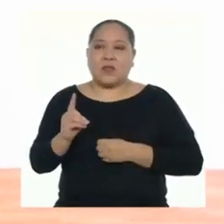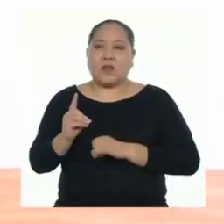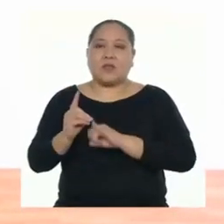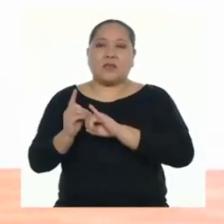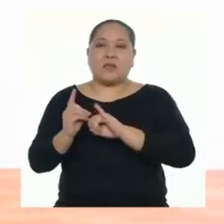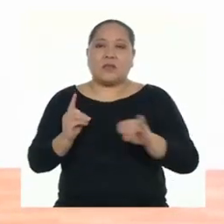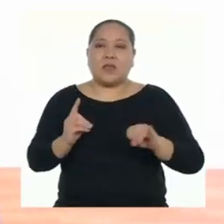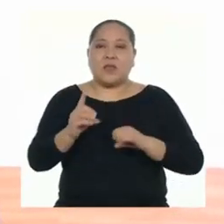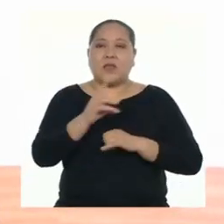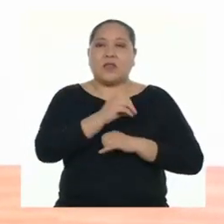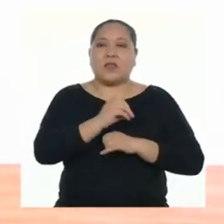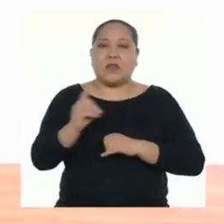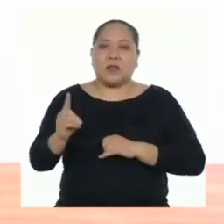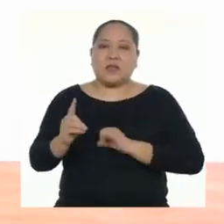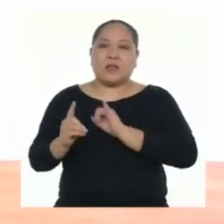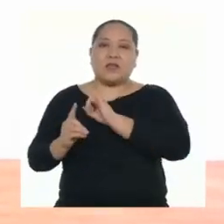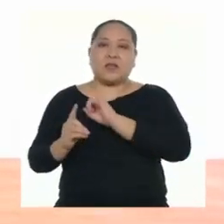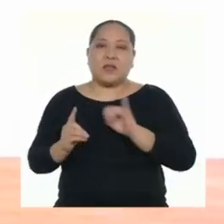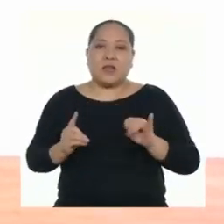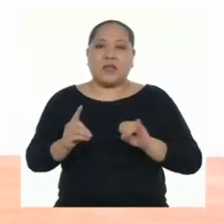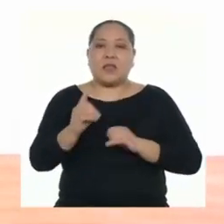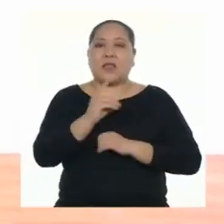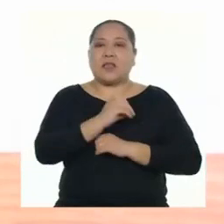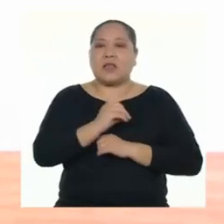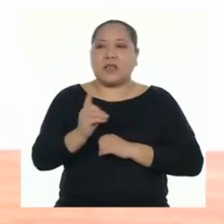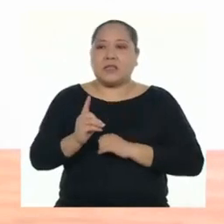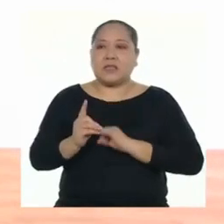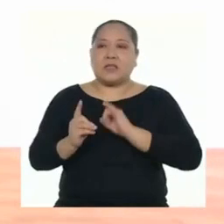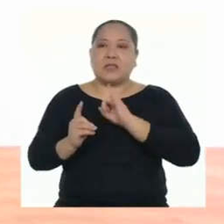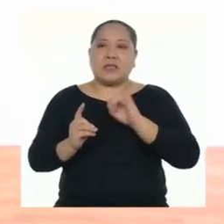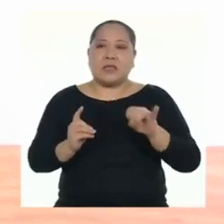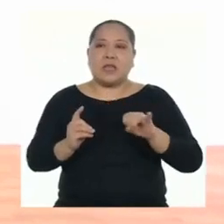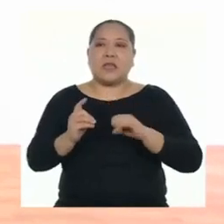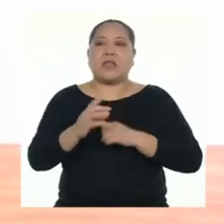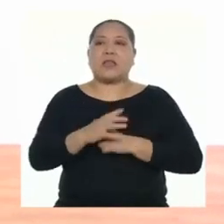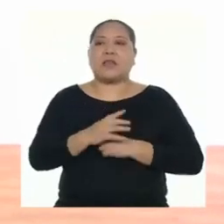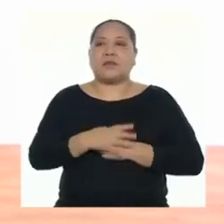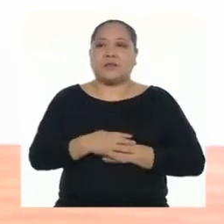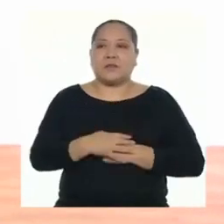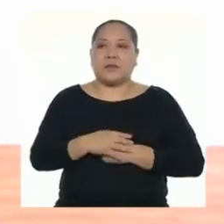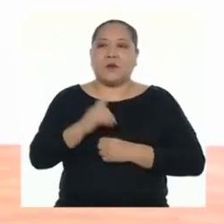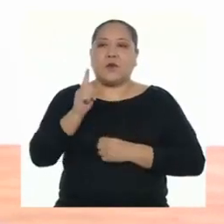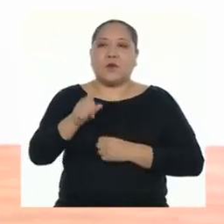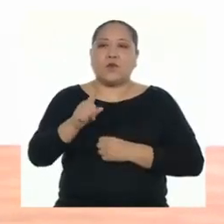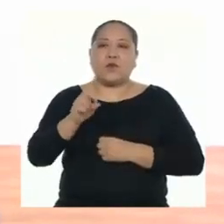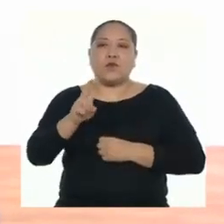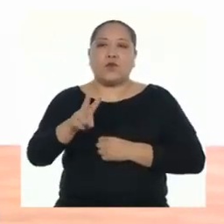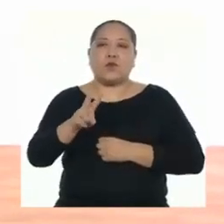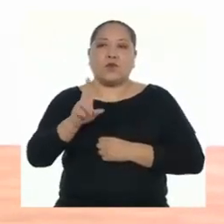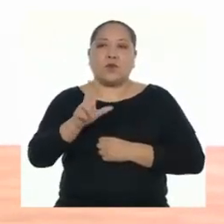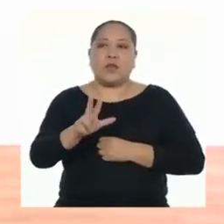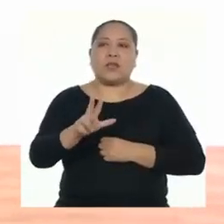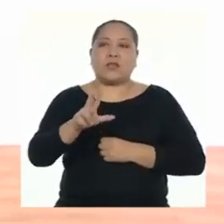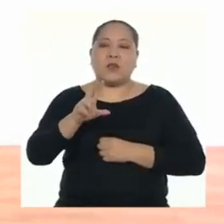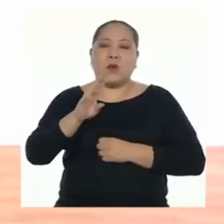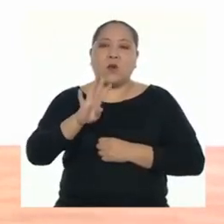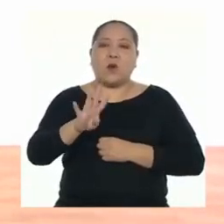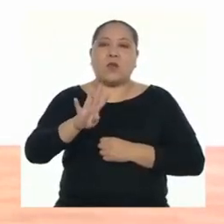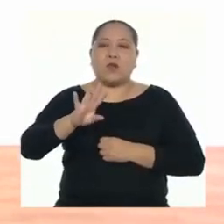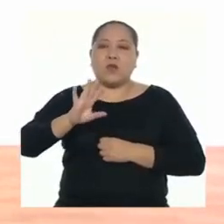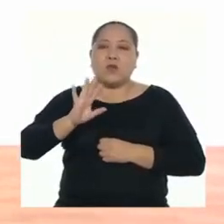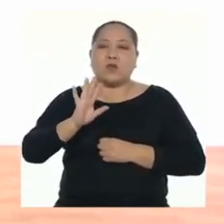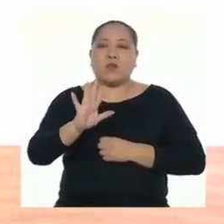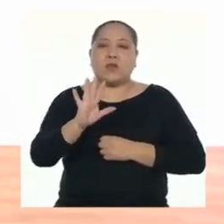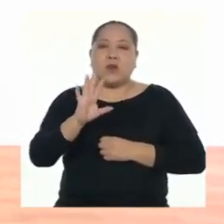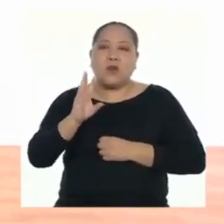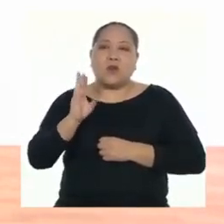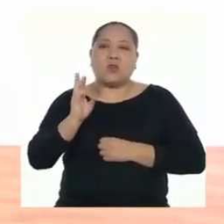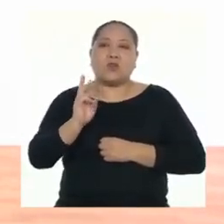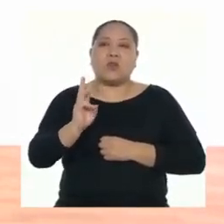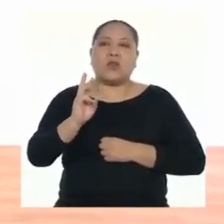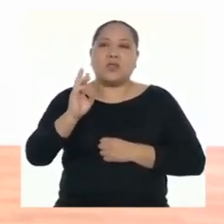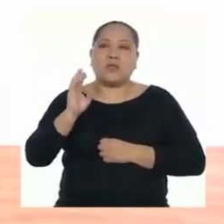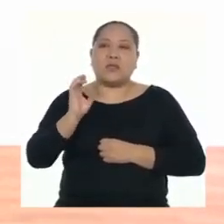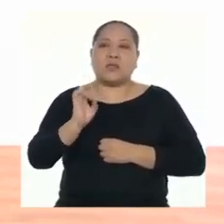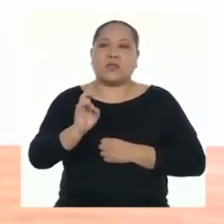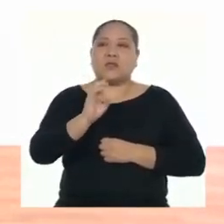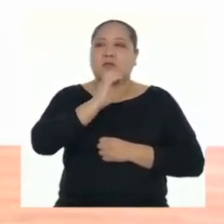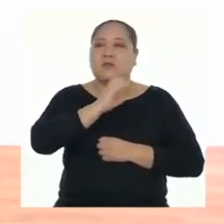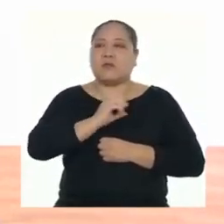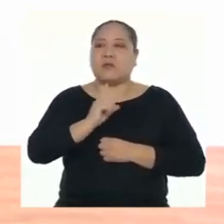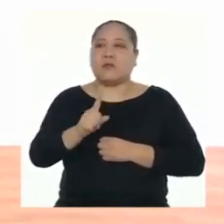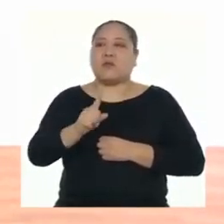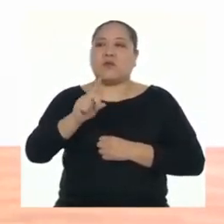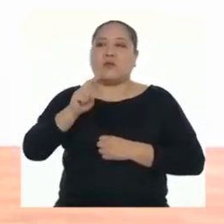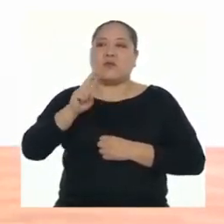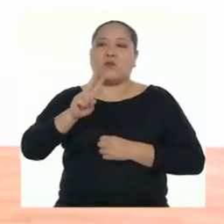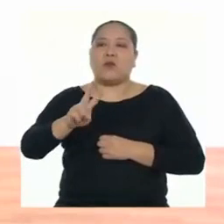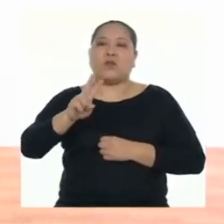Y 1, 2, 3, 4, 5, 6. Y 1, 2, 3, 4, 5, 6.